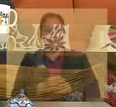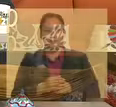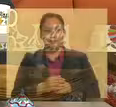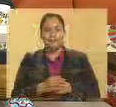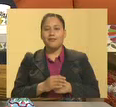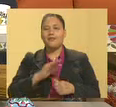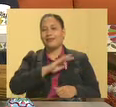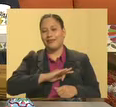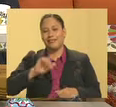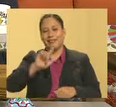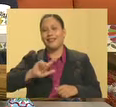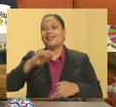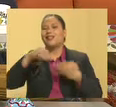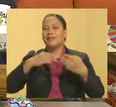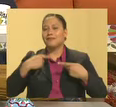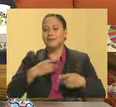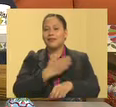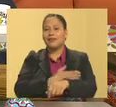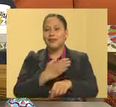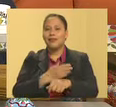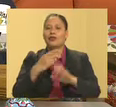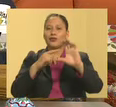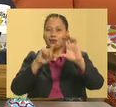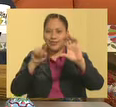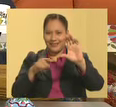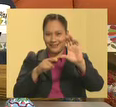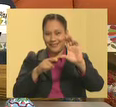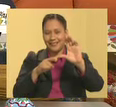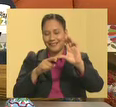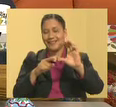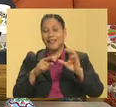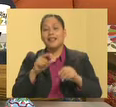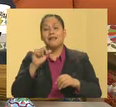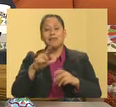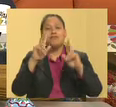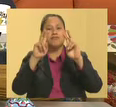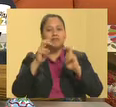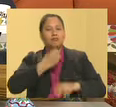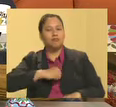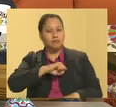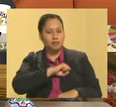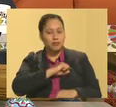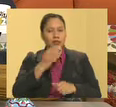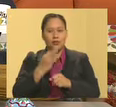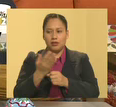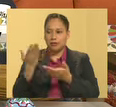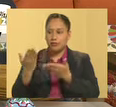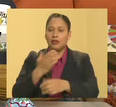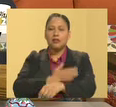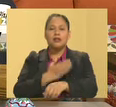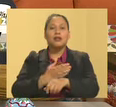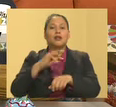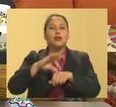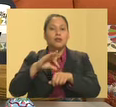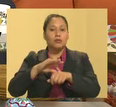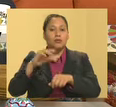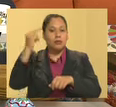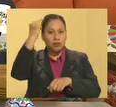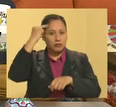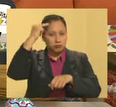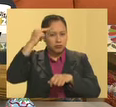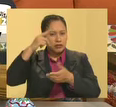Feliz lunes a toda la gente que nos acompaña en Tu Ciudad Es. Y en la sección de salud, hoy nos acompaña el doctor